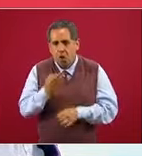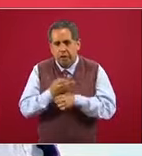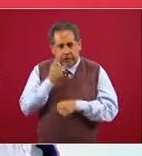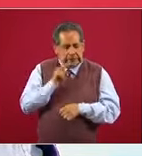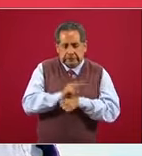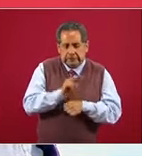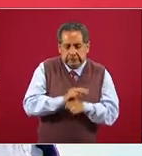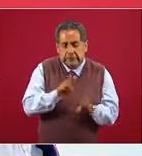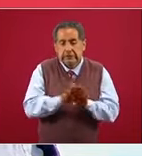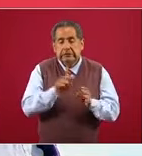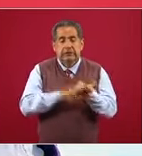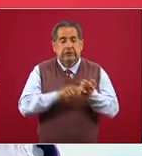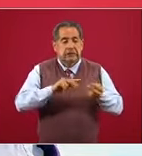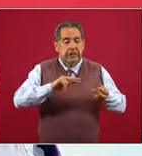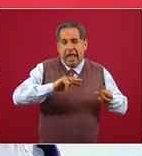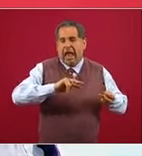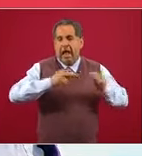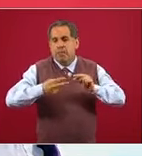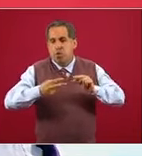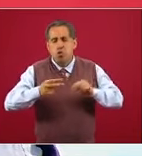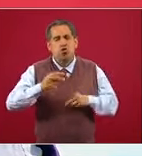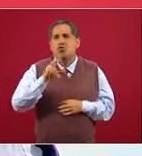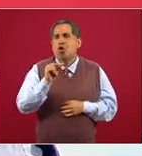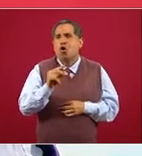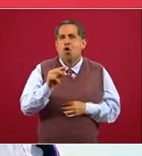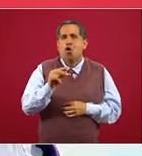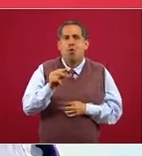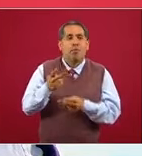vigilar es de que esas mutaciones no estén